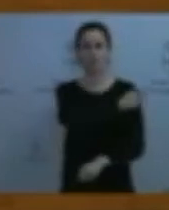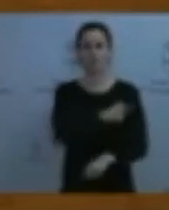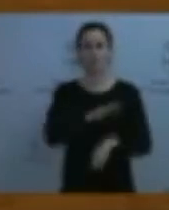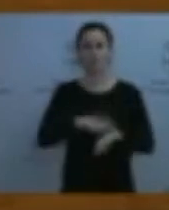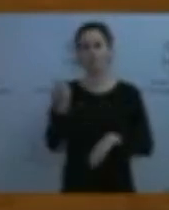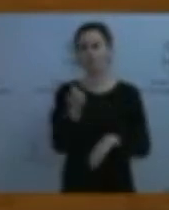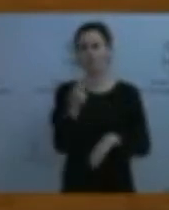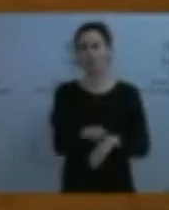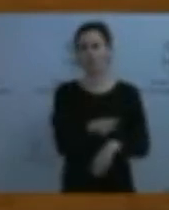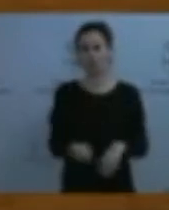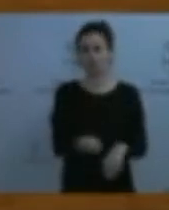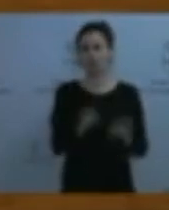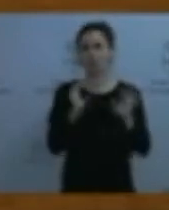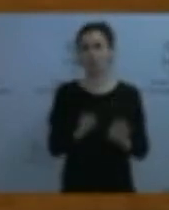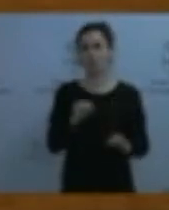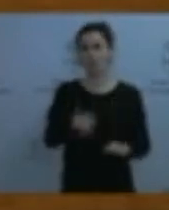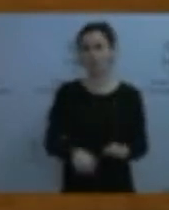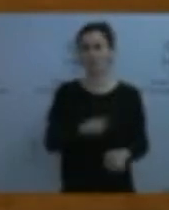pensiones, para las cotizaciones sociales en España,